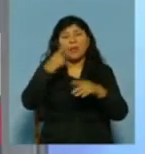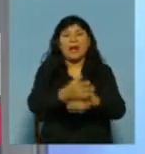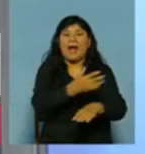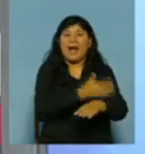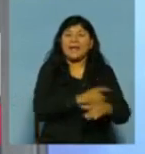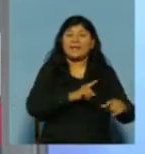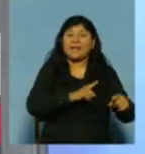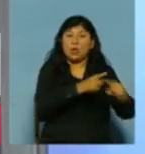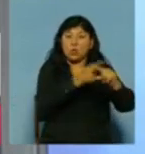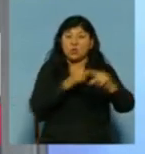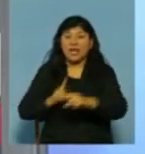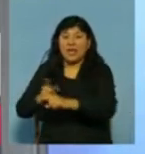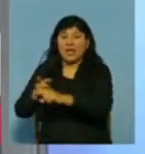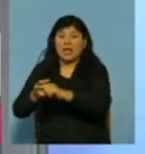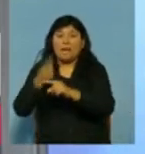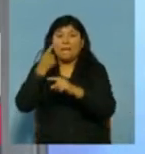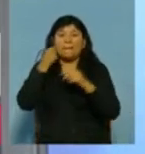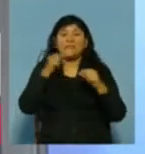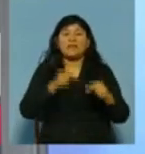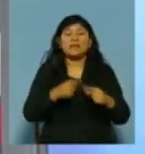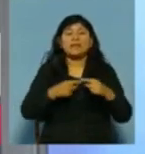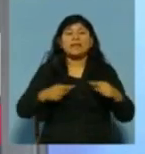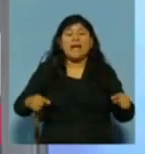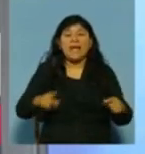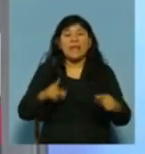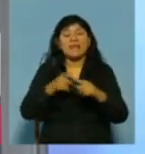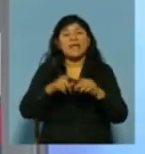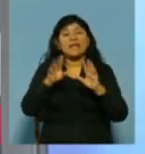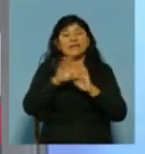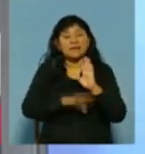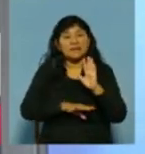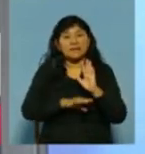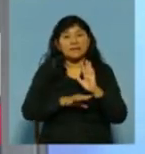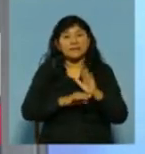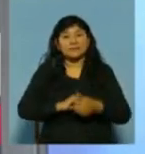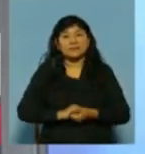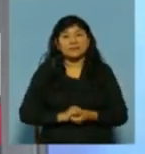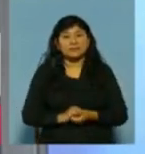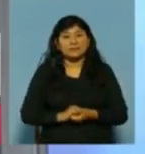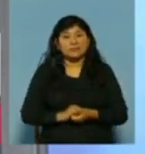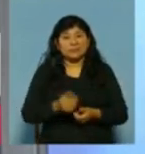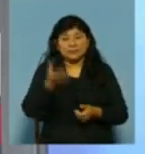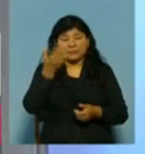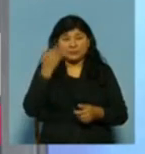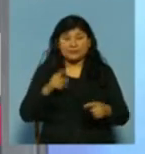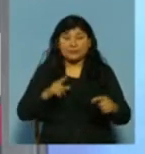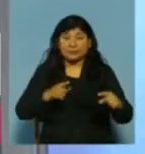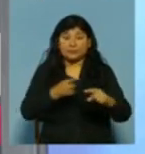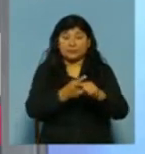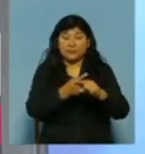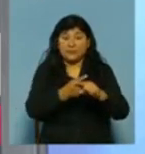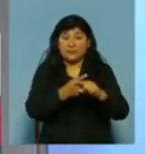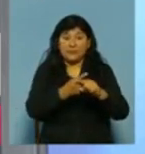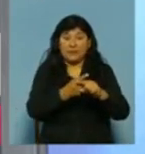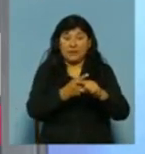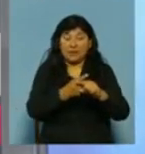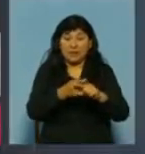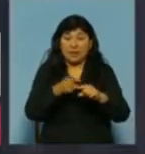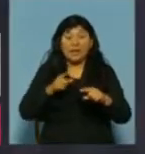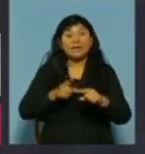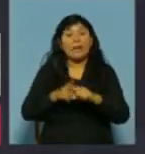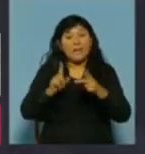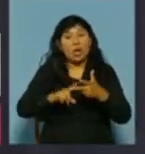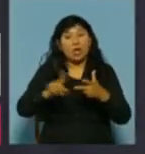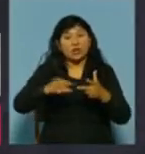contra del titular del MPA, el doctor Lelo Sánchez. Y ahora